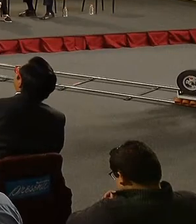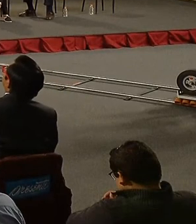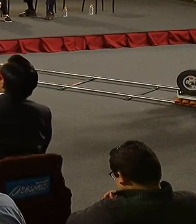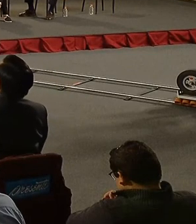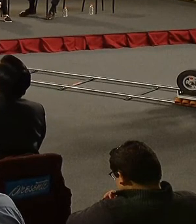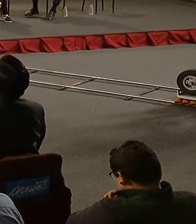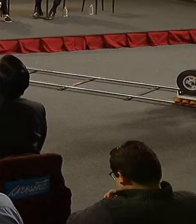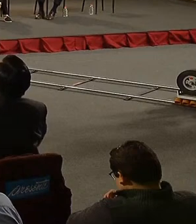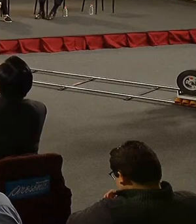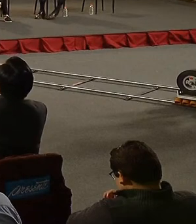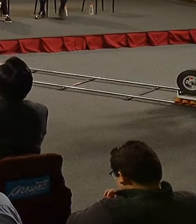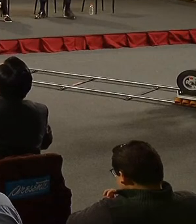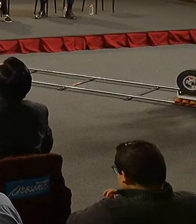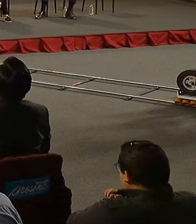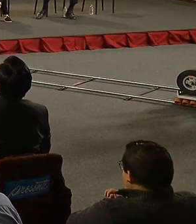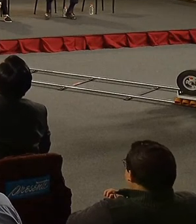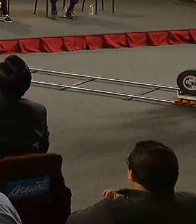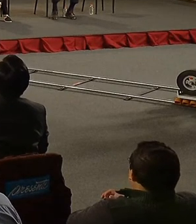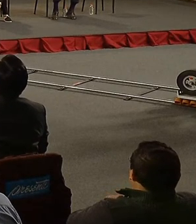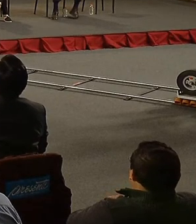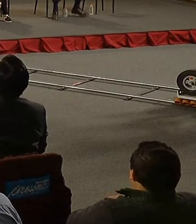muchas gracias.